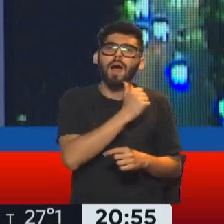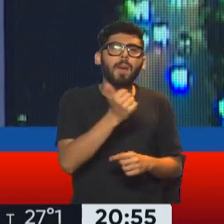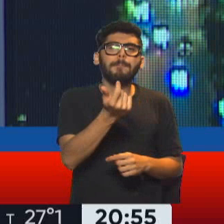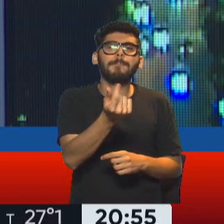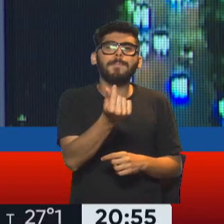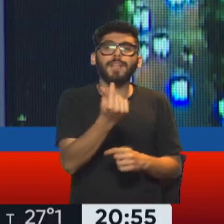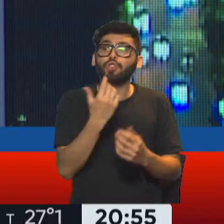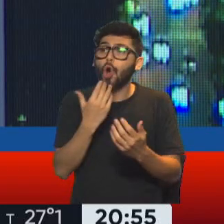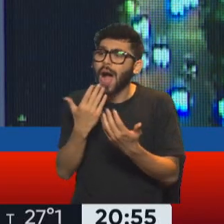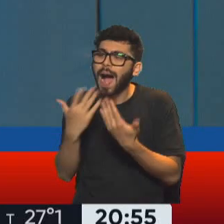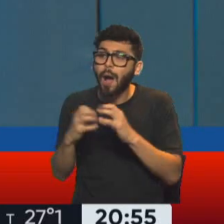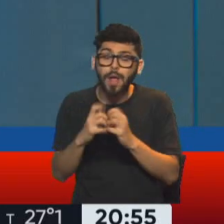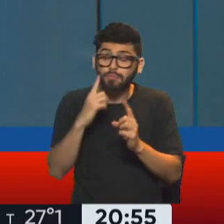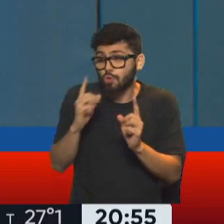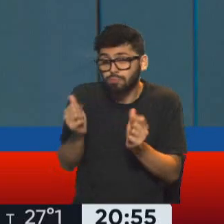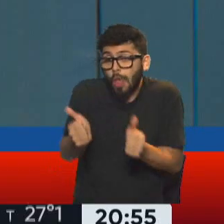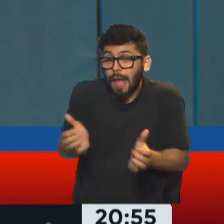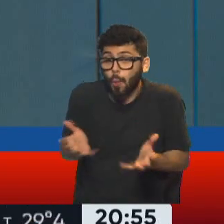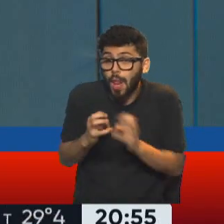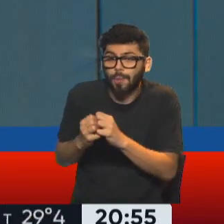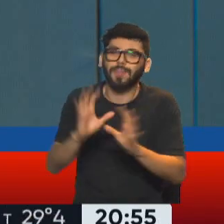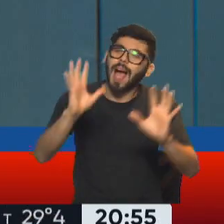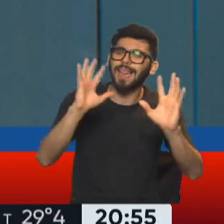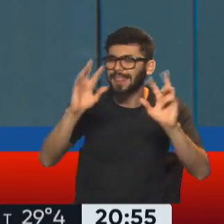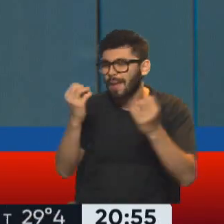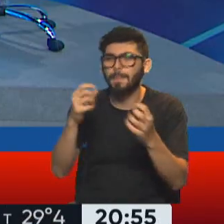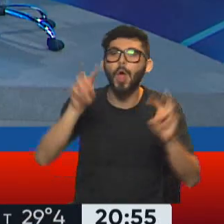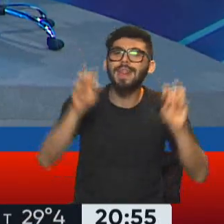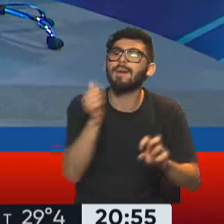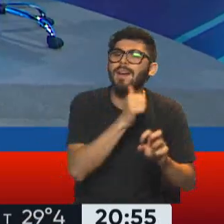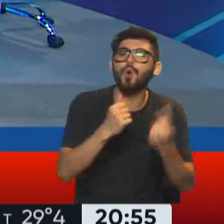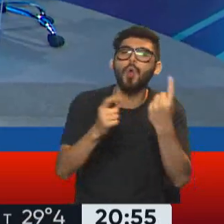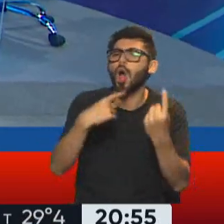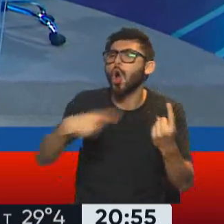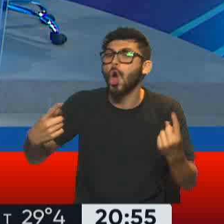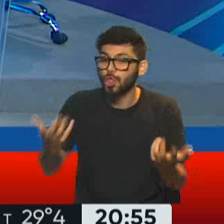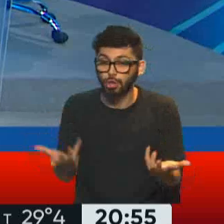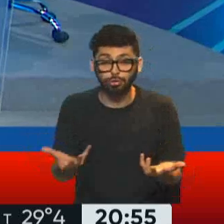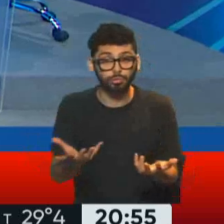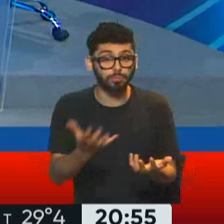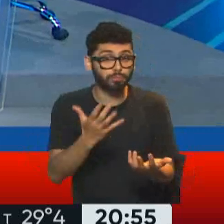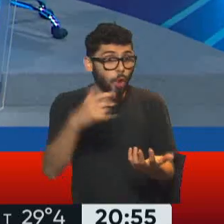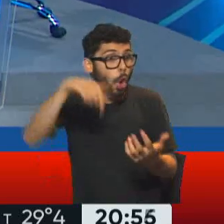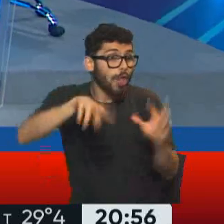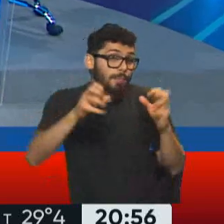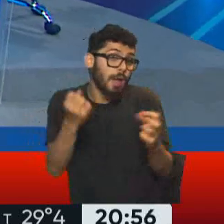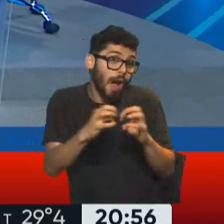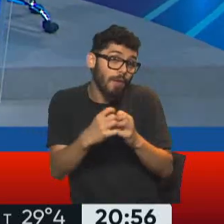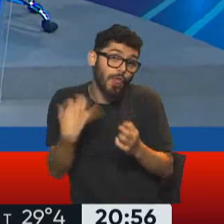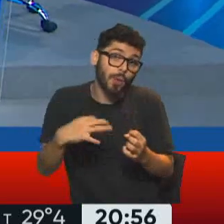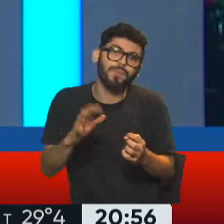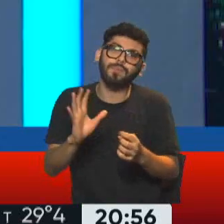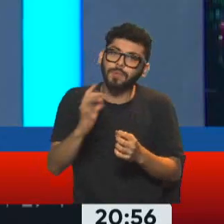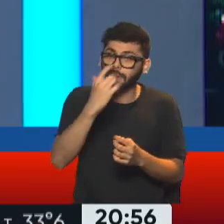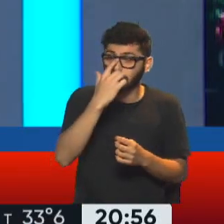buena. Y por otra parte... No, ya lo sé, te digo aparte del precio de los medicamentos. Pero todo lo que había hoy había que hablarlo. Muy buenos.